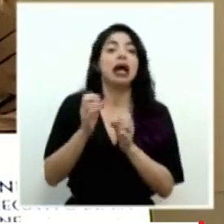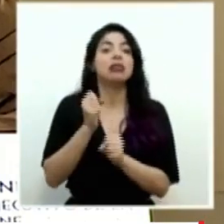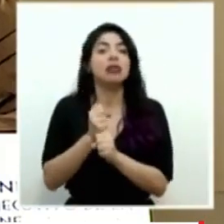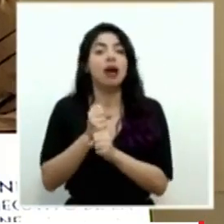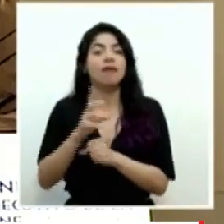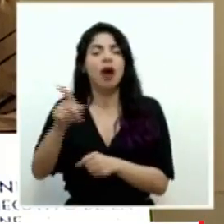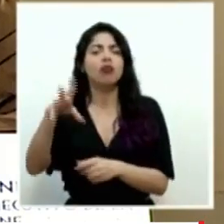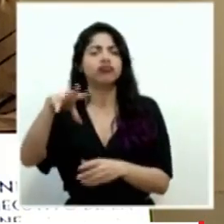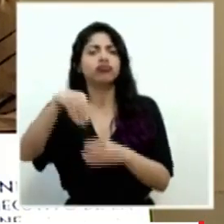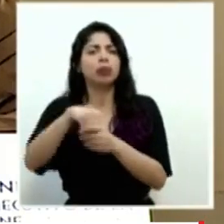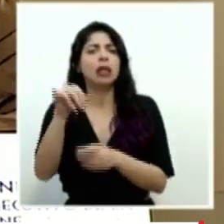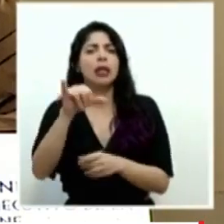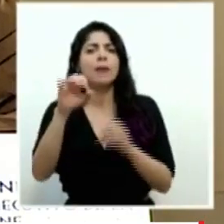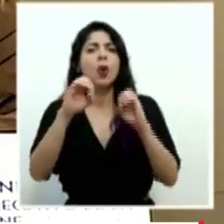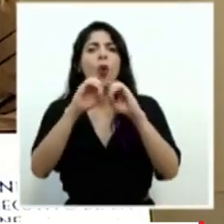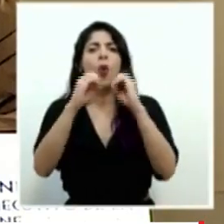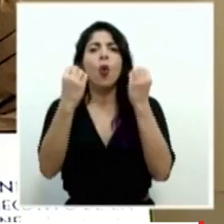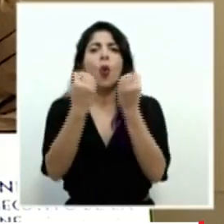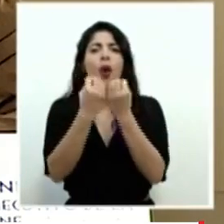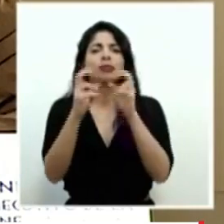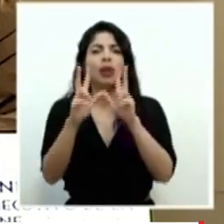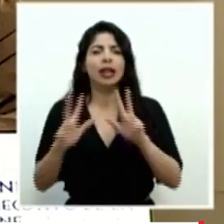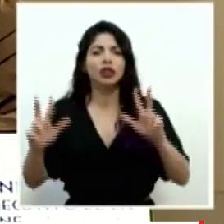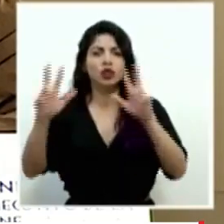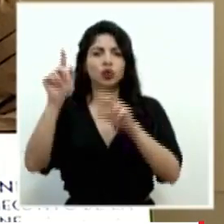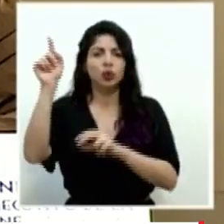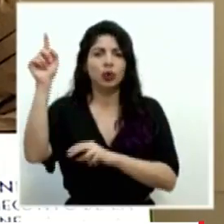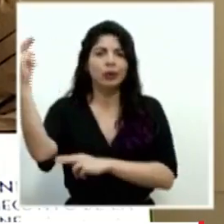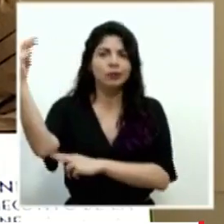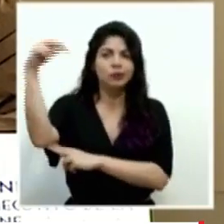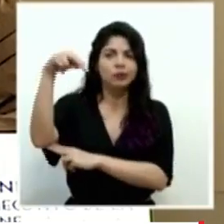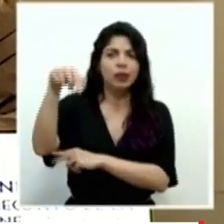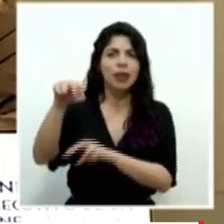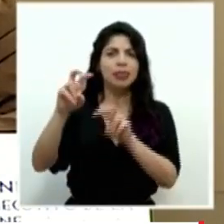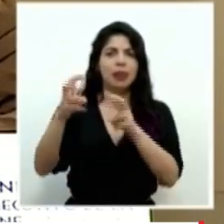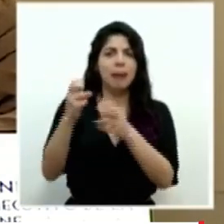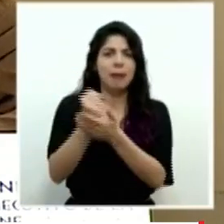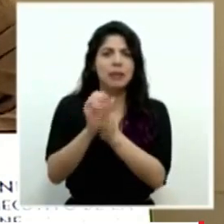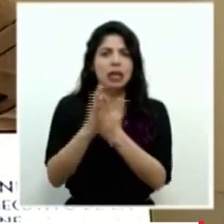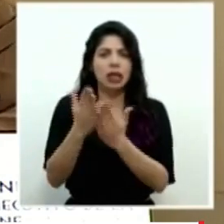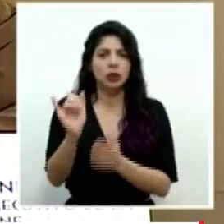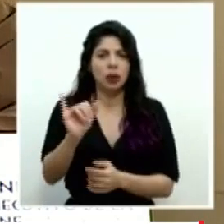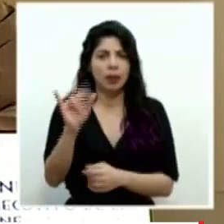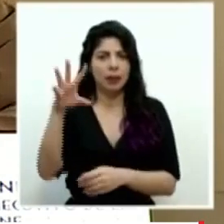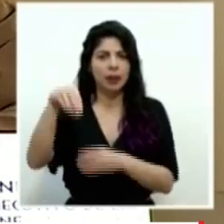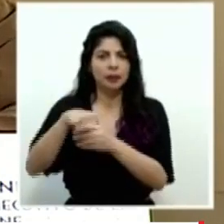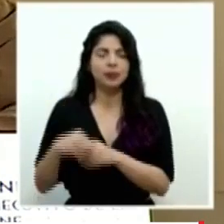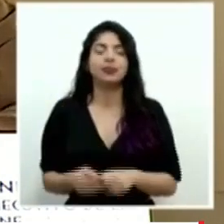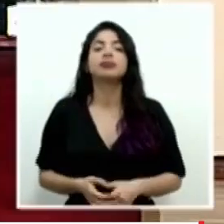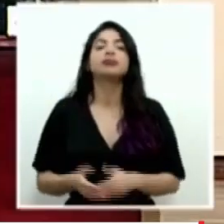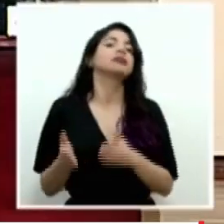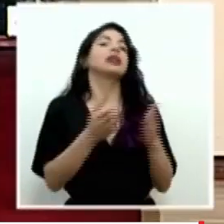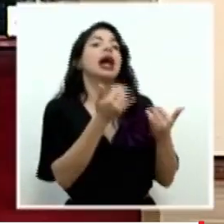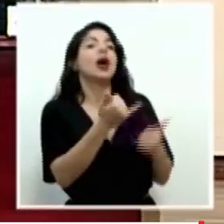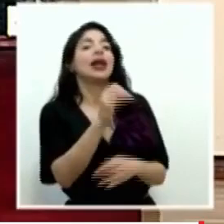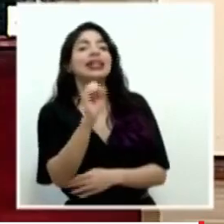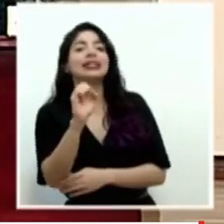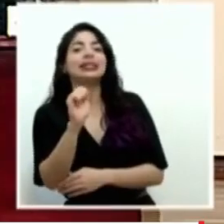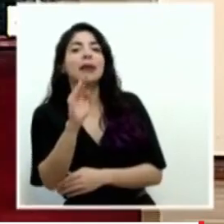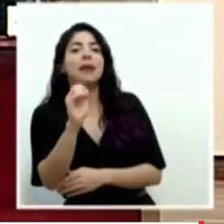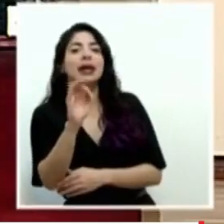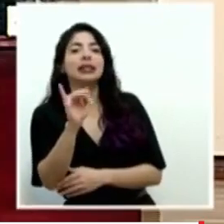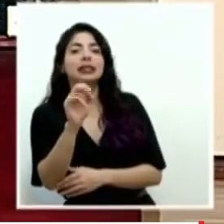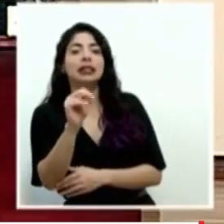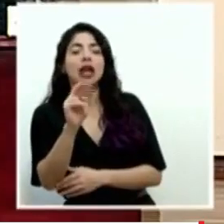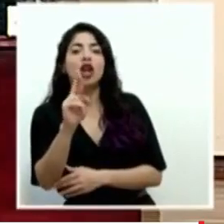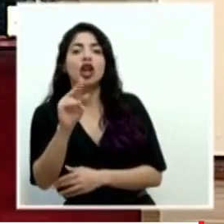también forman parte los organismos de Naciones Unidas que ven el tema de migración. Continuamos con el colega Sebastián